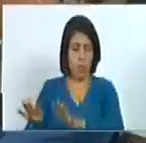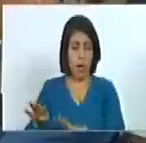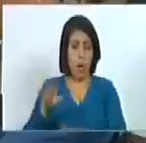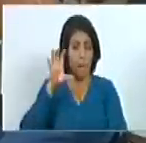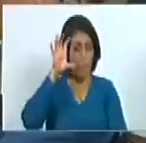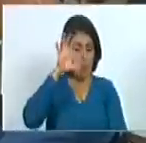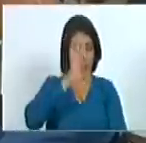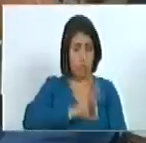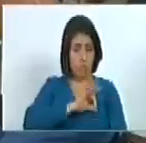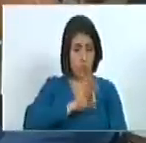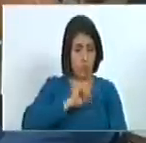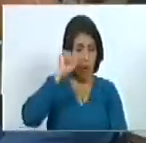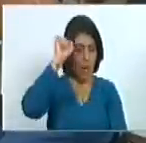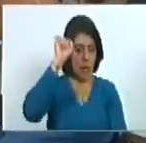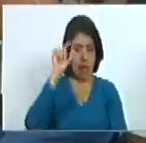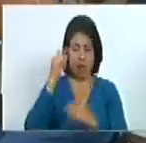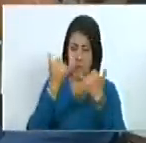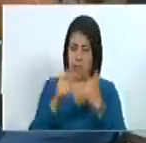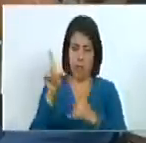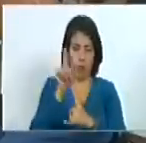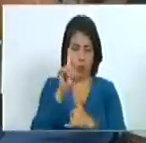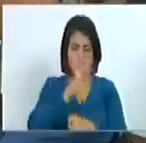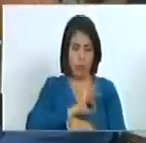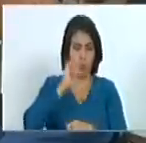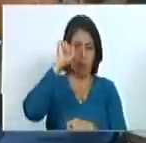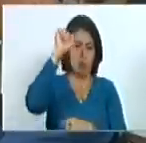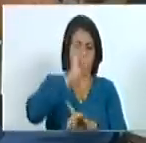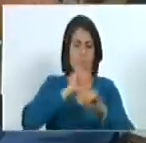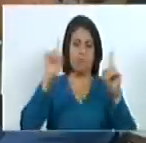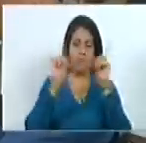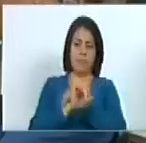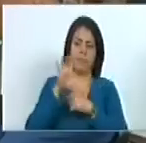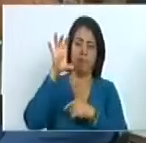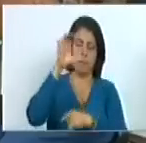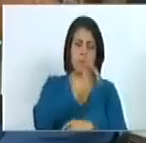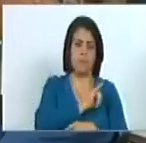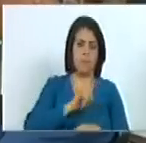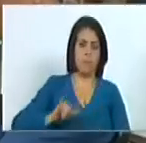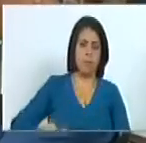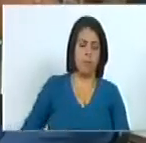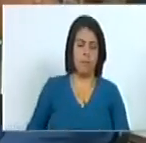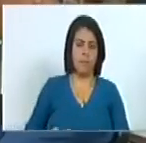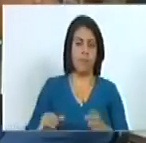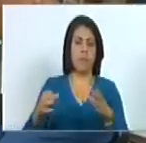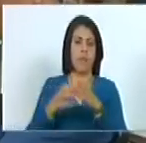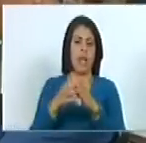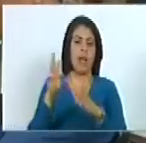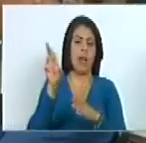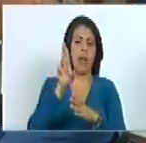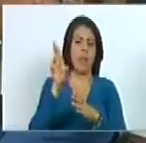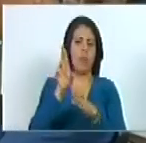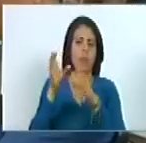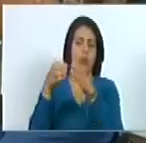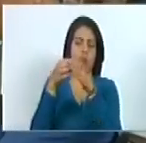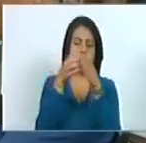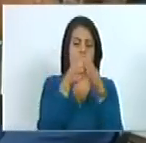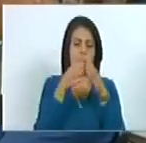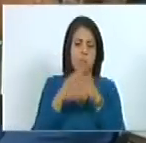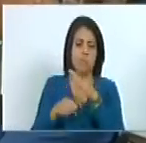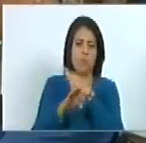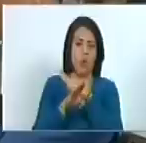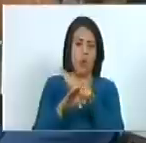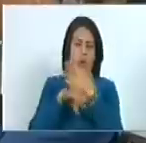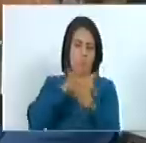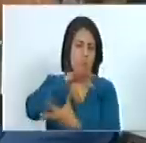socialista que dejó de serlo y lo convirtieron en pequeñas repúblicas que aún hoy en día se encuentran